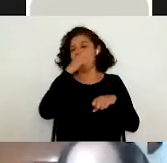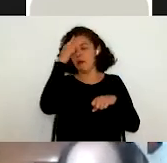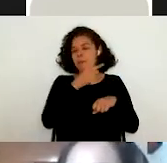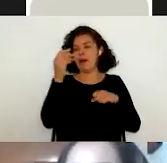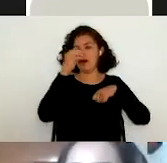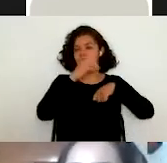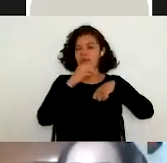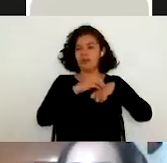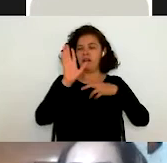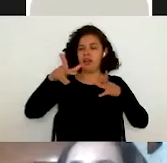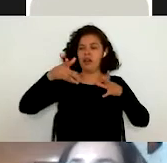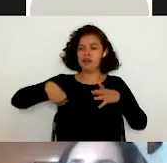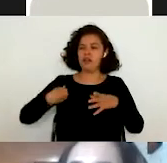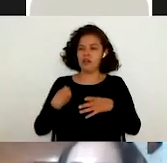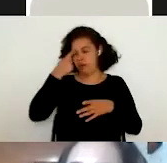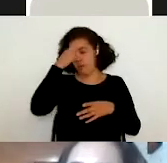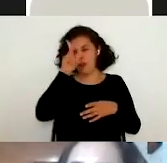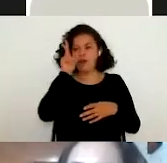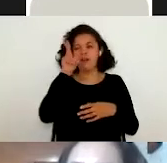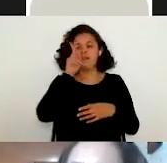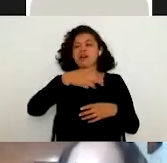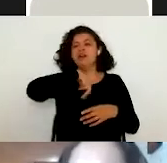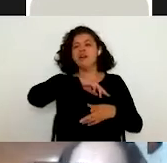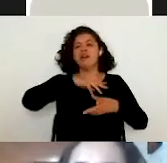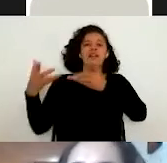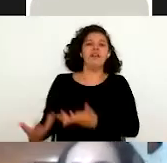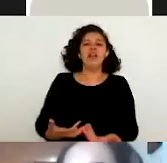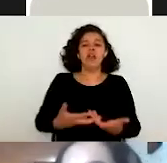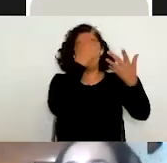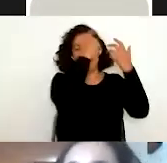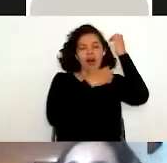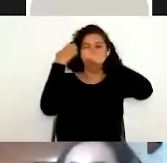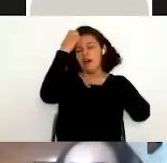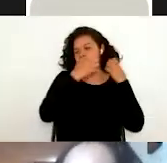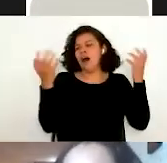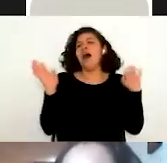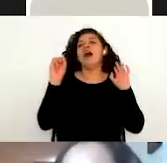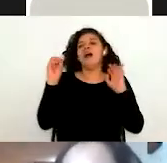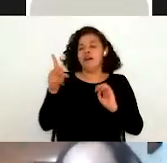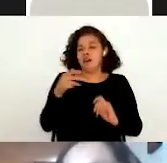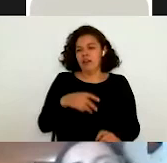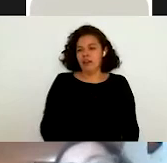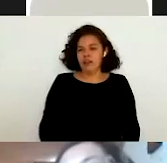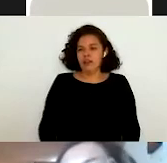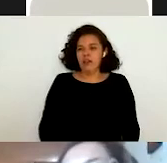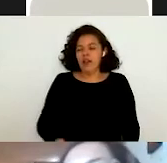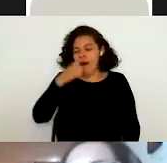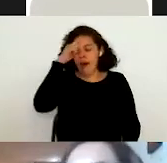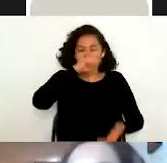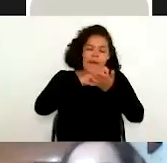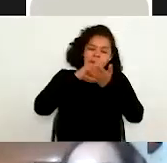un portafolio de evidencias que nos lleven hacia nuestra evaluación. Ah, bueno, de acuerdo con mis notas, se